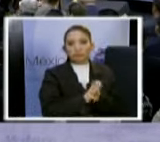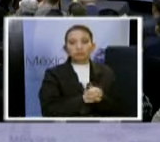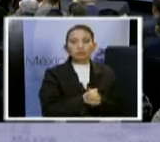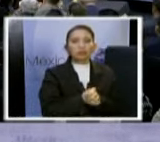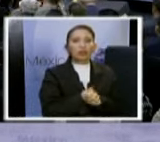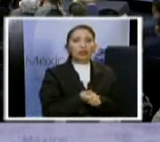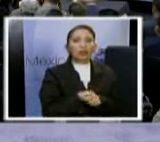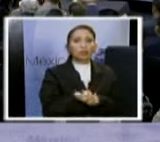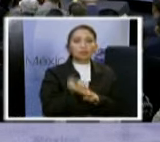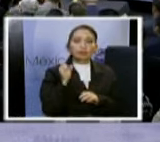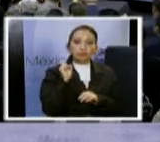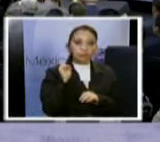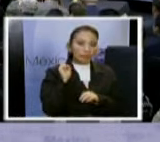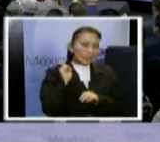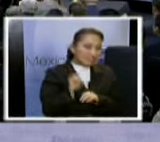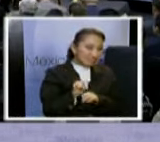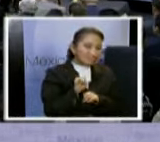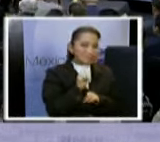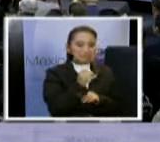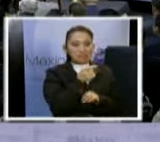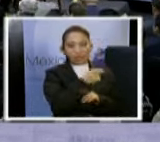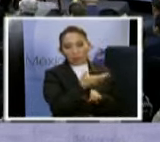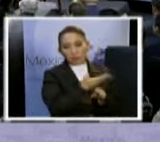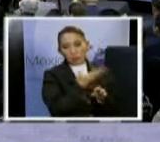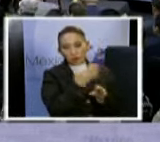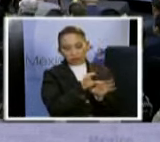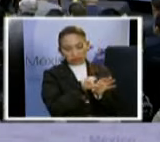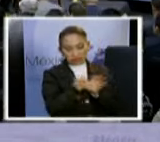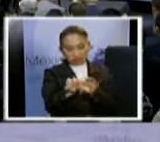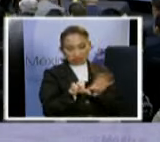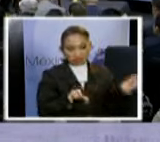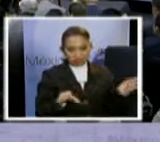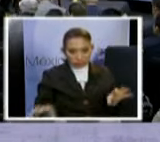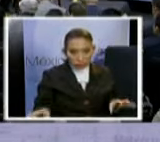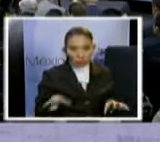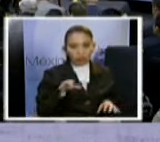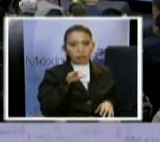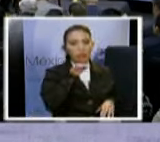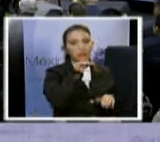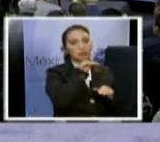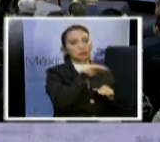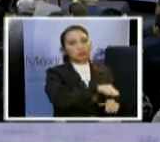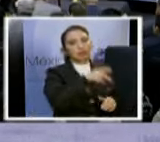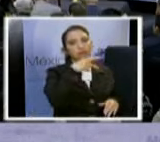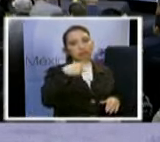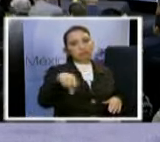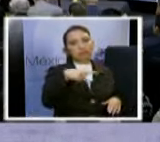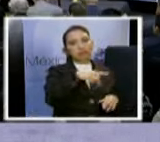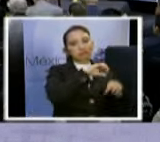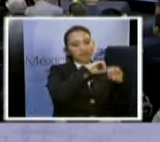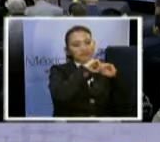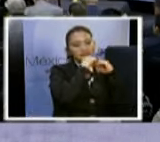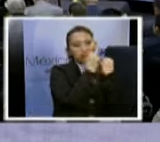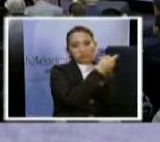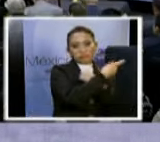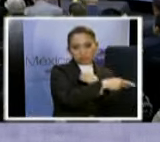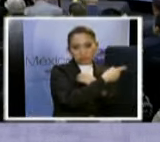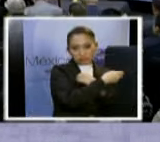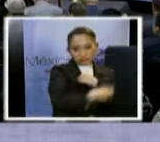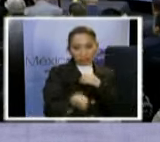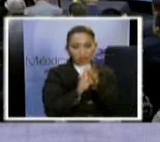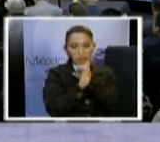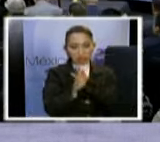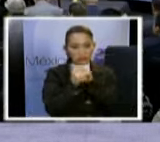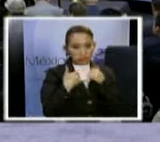Lo que sí están muy segmentados en cuanto a su organización. Es una migración